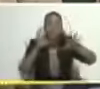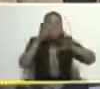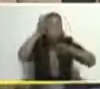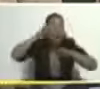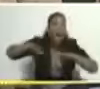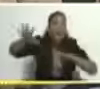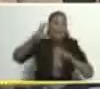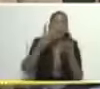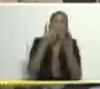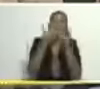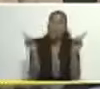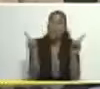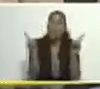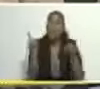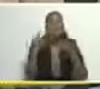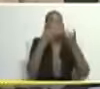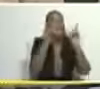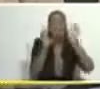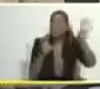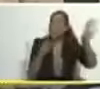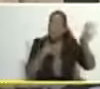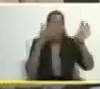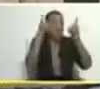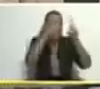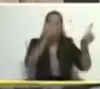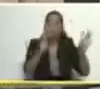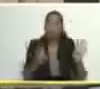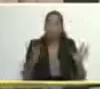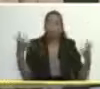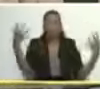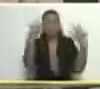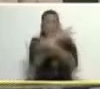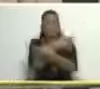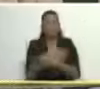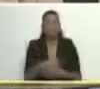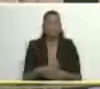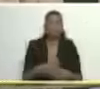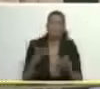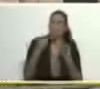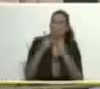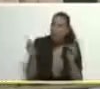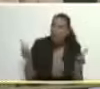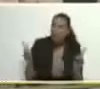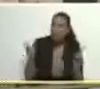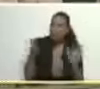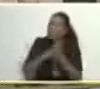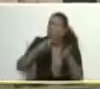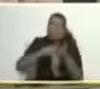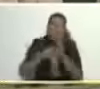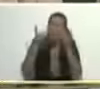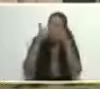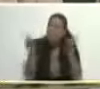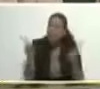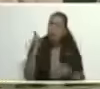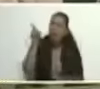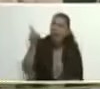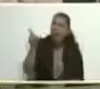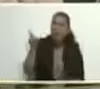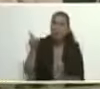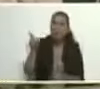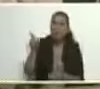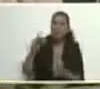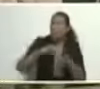países democráticos y los países que no son democráticos. De manera que la democracia se